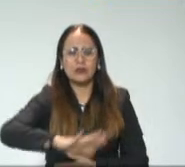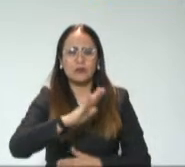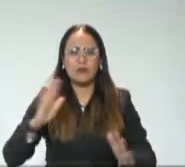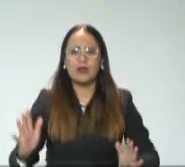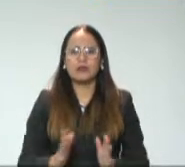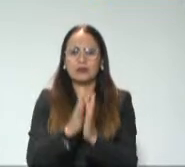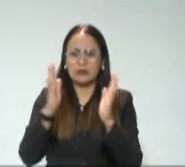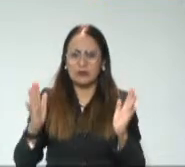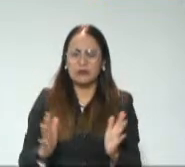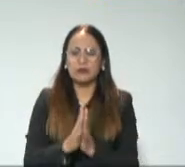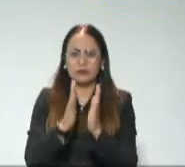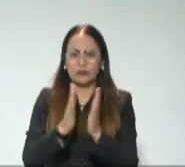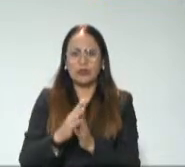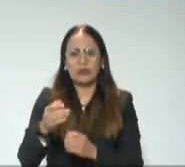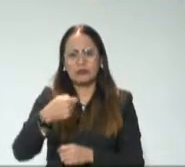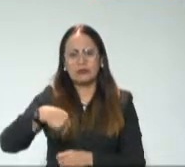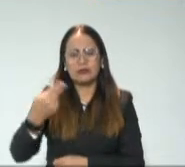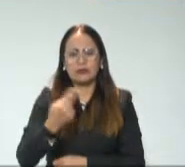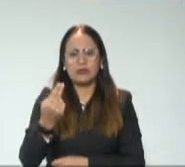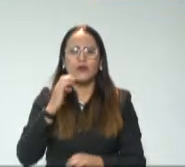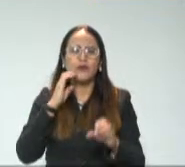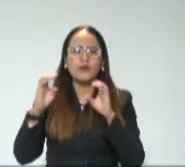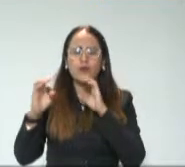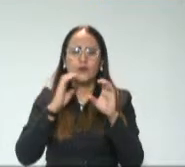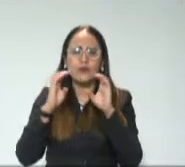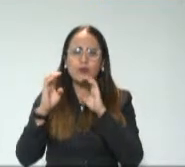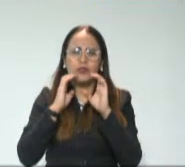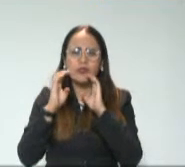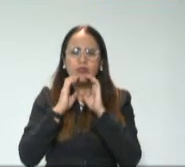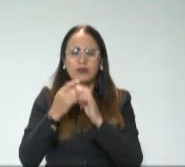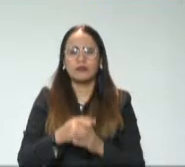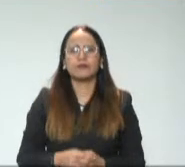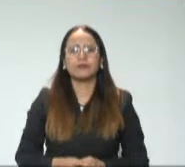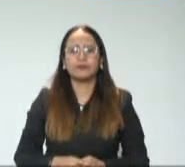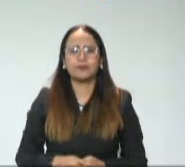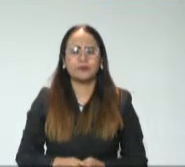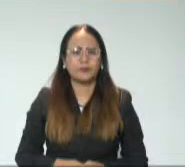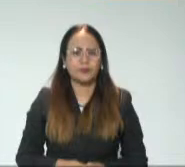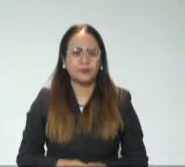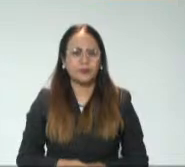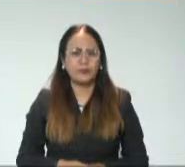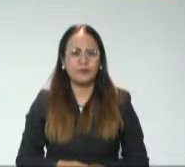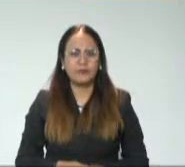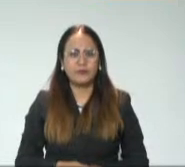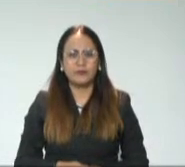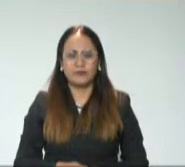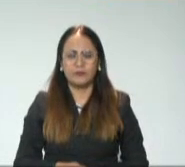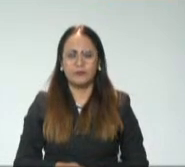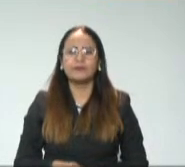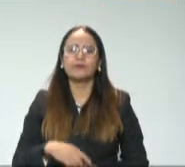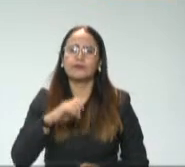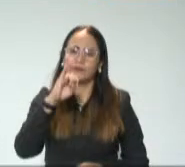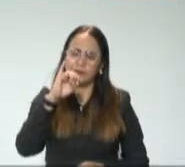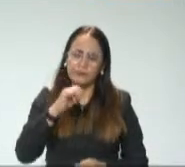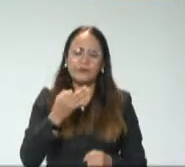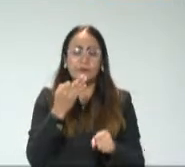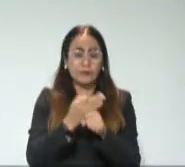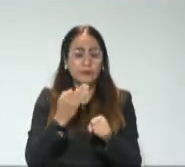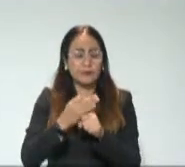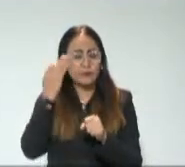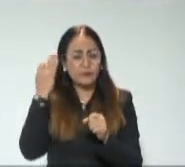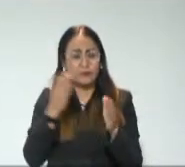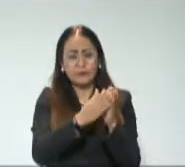Socios potenciales en la comunicación pública coordinada un elemento que nos permite en un momento dado como en el que estamos